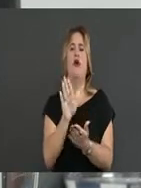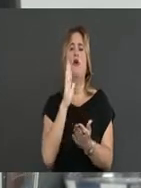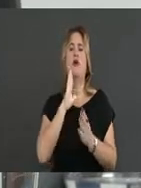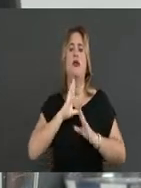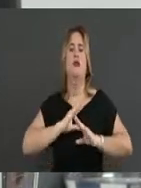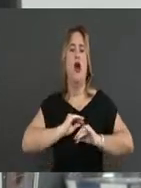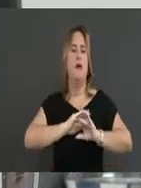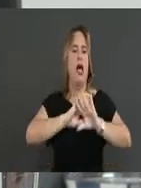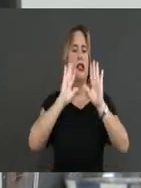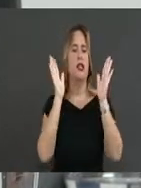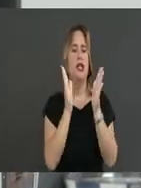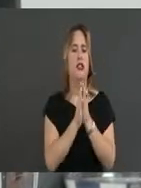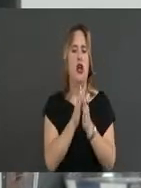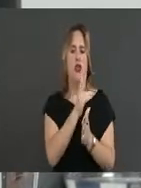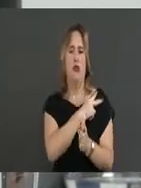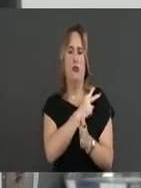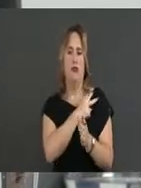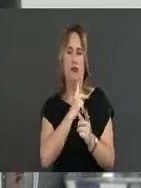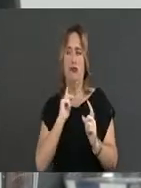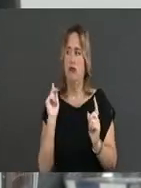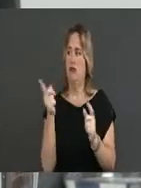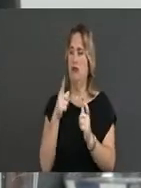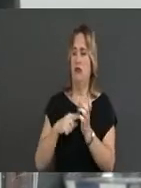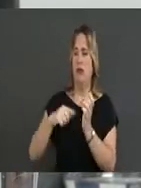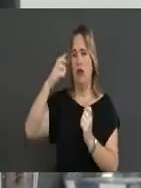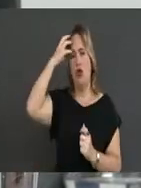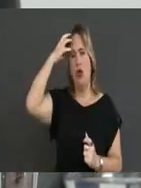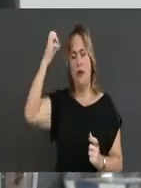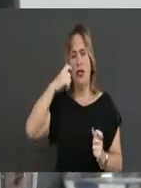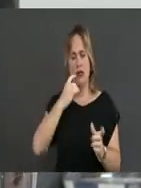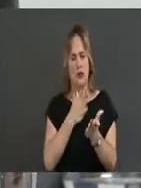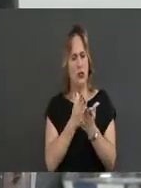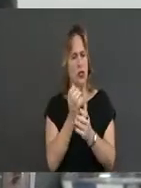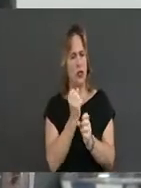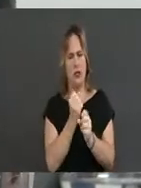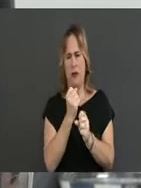toda mi estructura administrativa de seguir trabajando